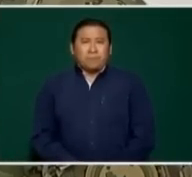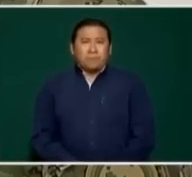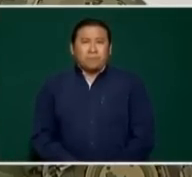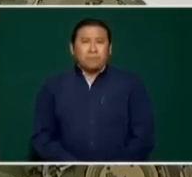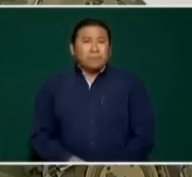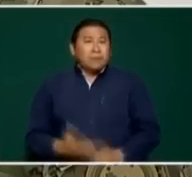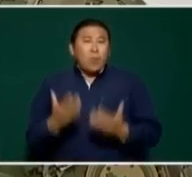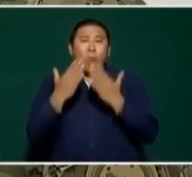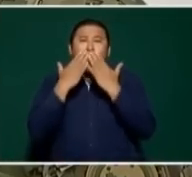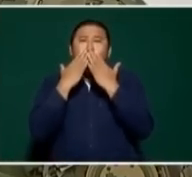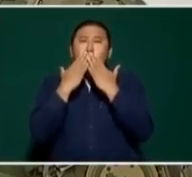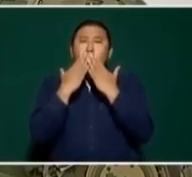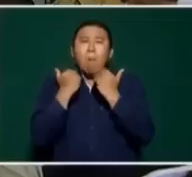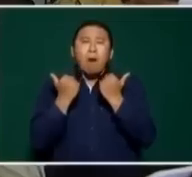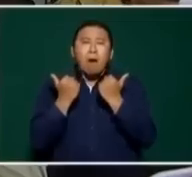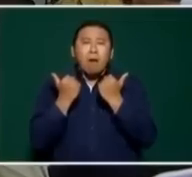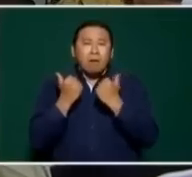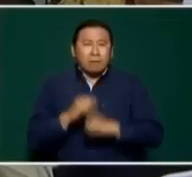Pero no hay